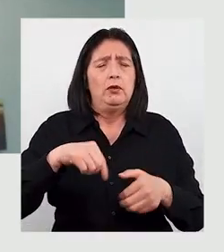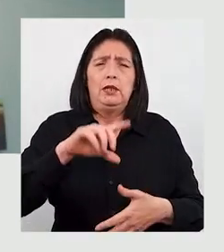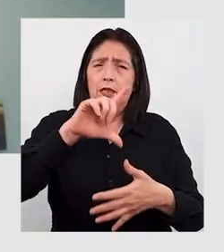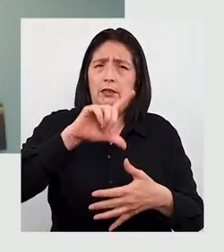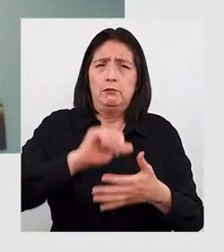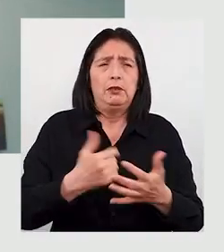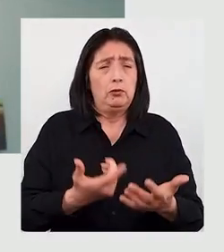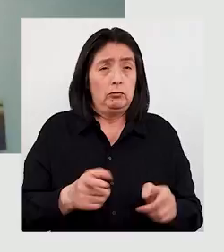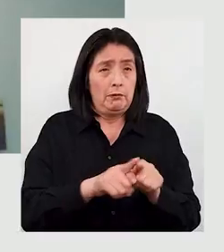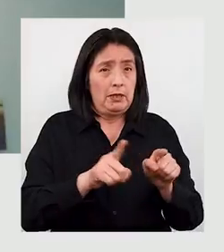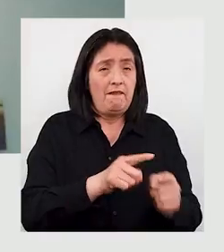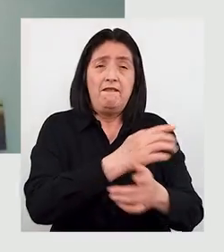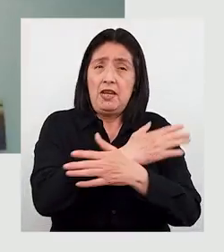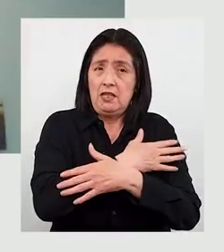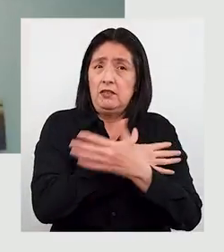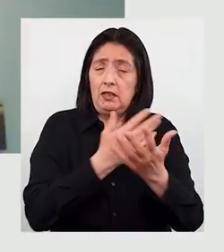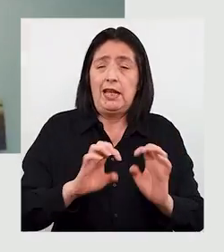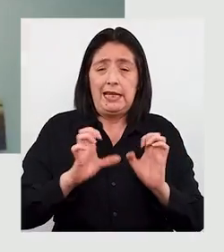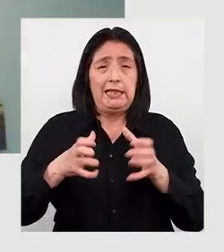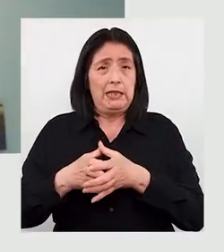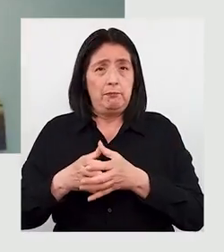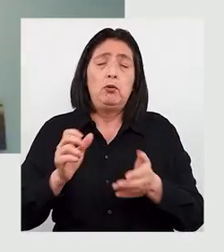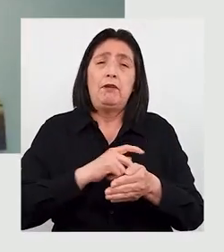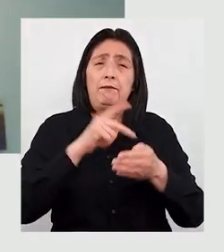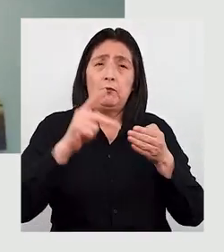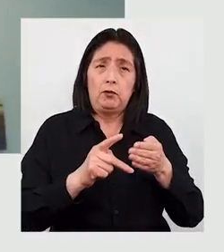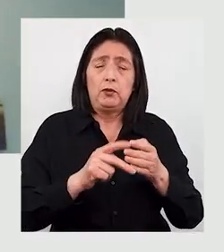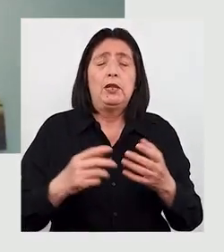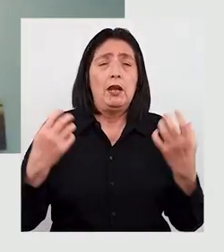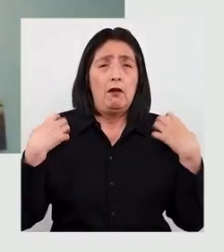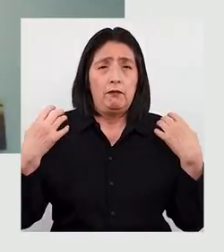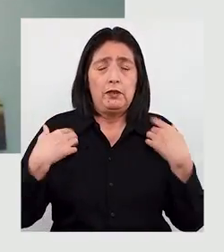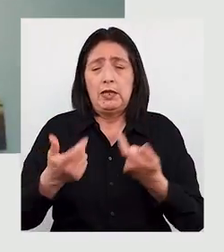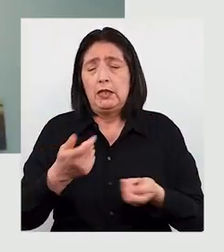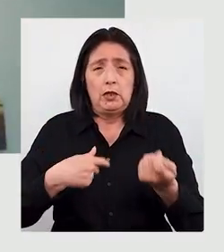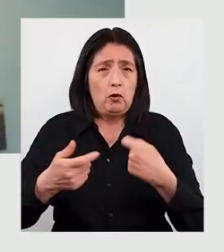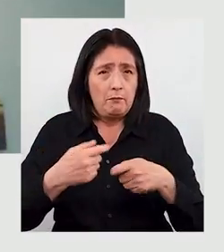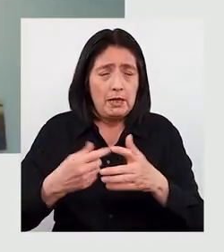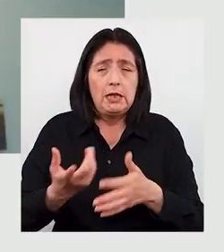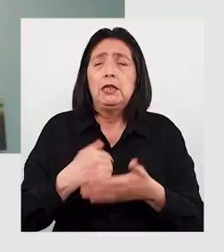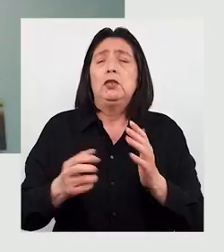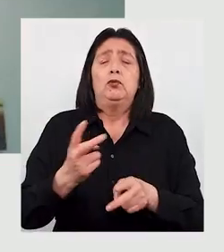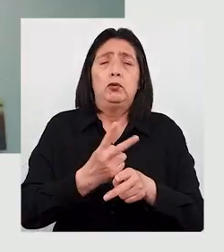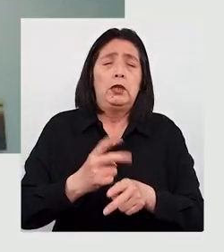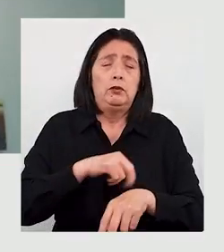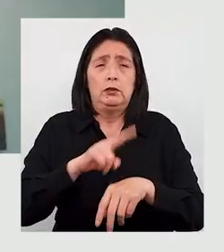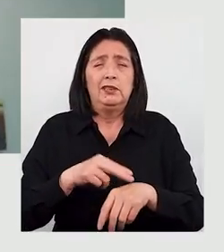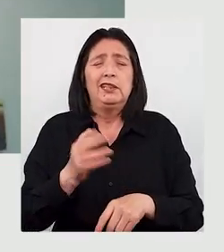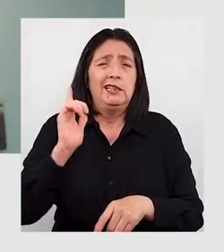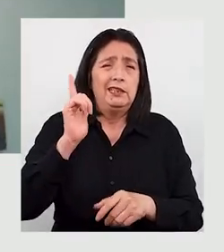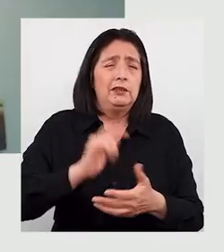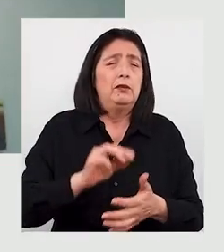región. Pero quiero felicitar también al equipo de profesionales del Departamento de Comercio Sostenible liderado